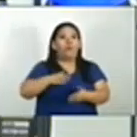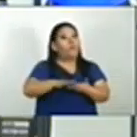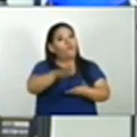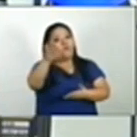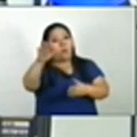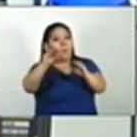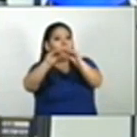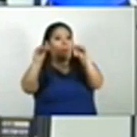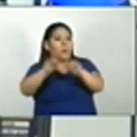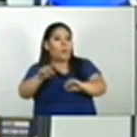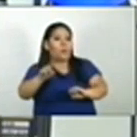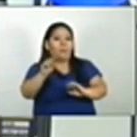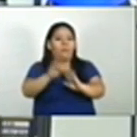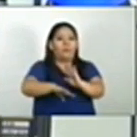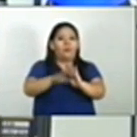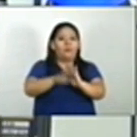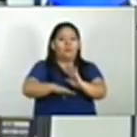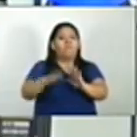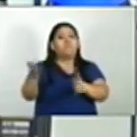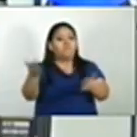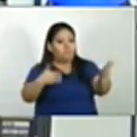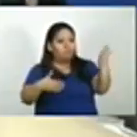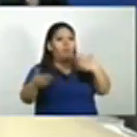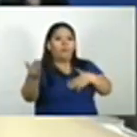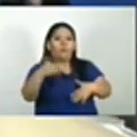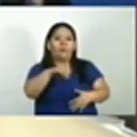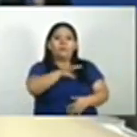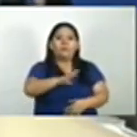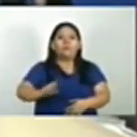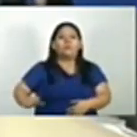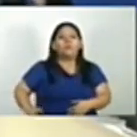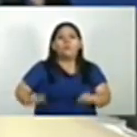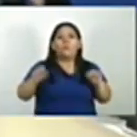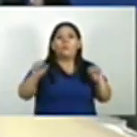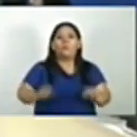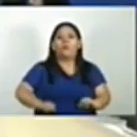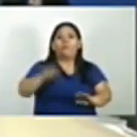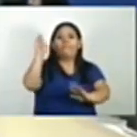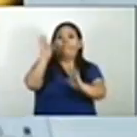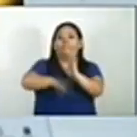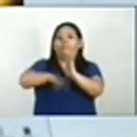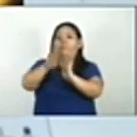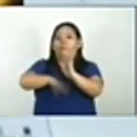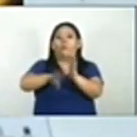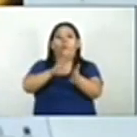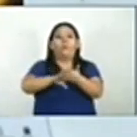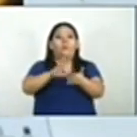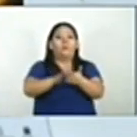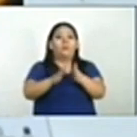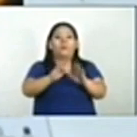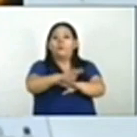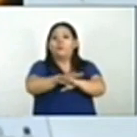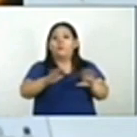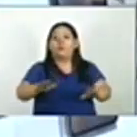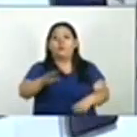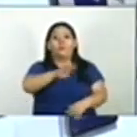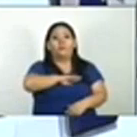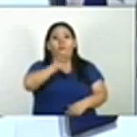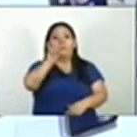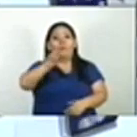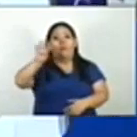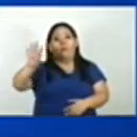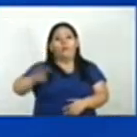sin costo adicional. Tigo invita a los salvadoreños a que aprovechen de estos grandes descuentos que durarán hasta el 24 de